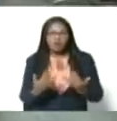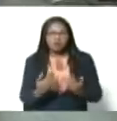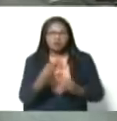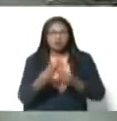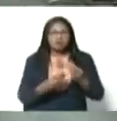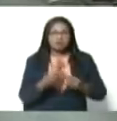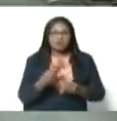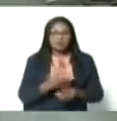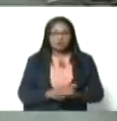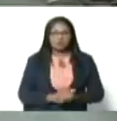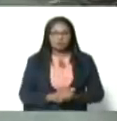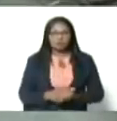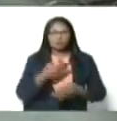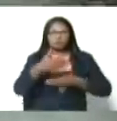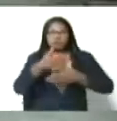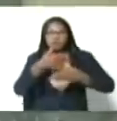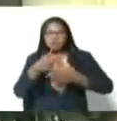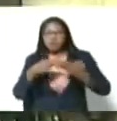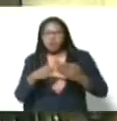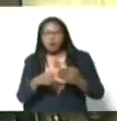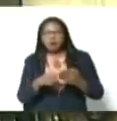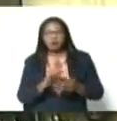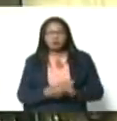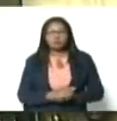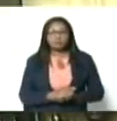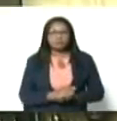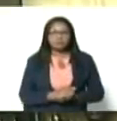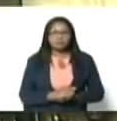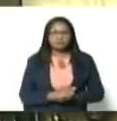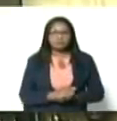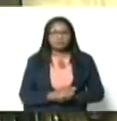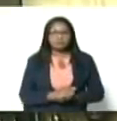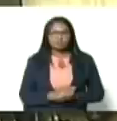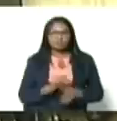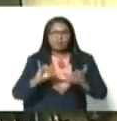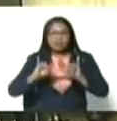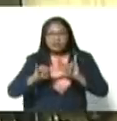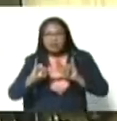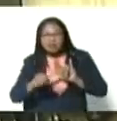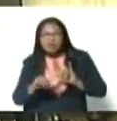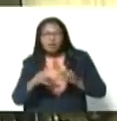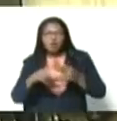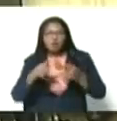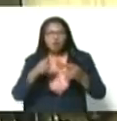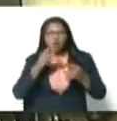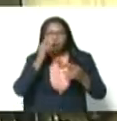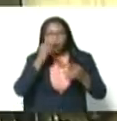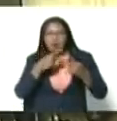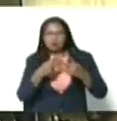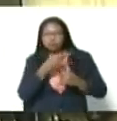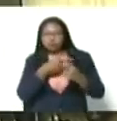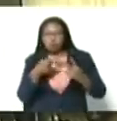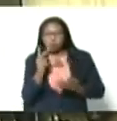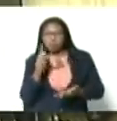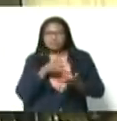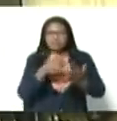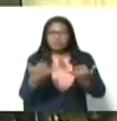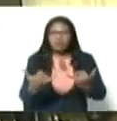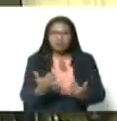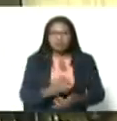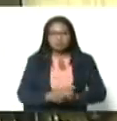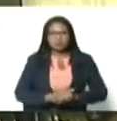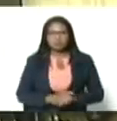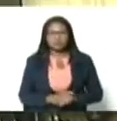que hemos compartido con los ingenieros, con el ingeniero Asti y con la ingeniera Strudy y también con